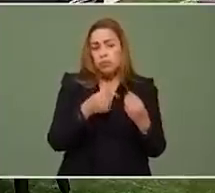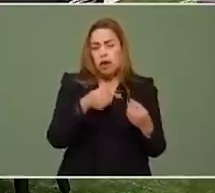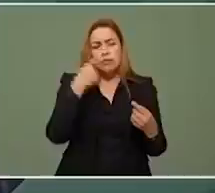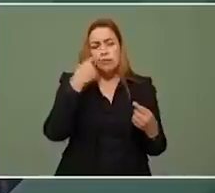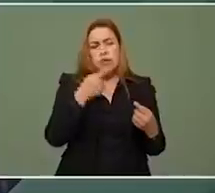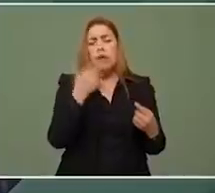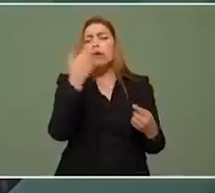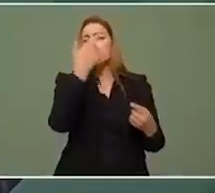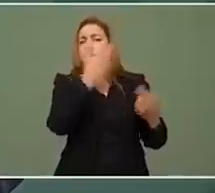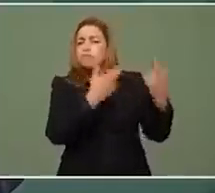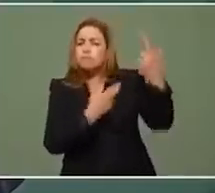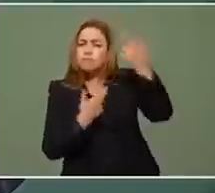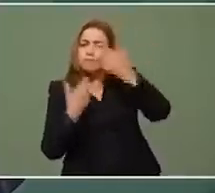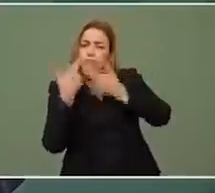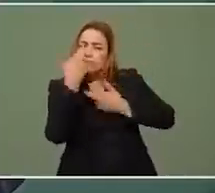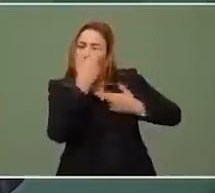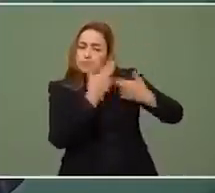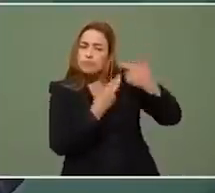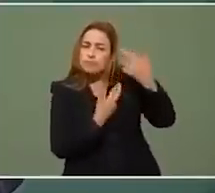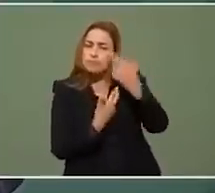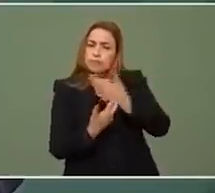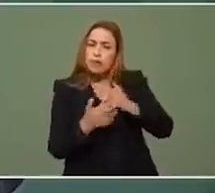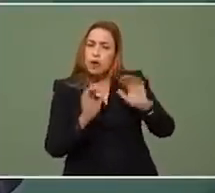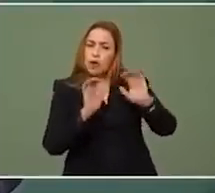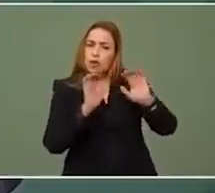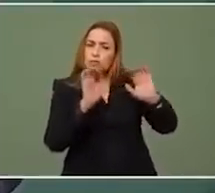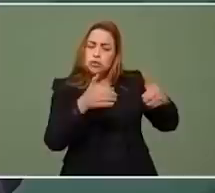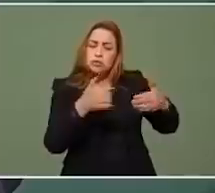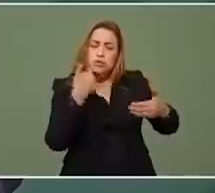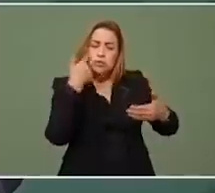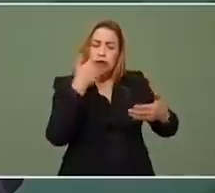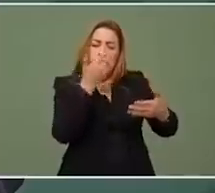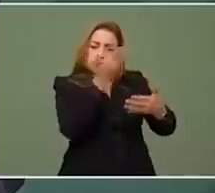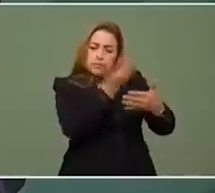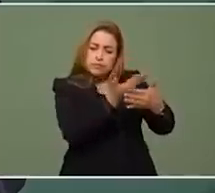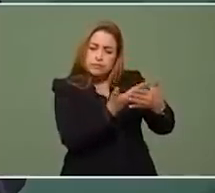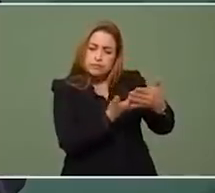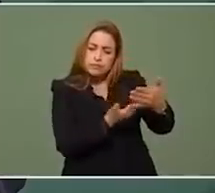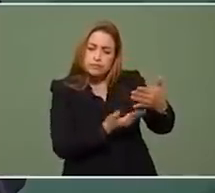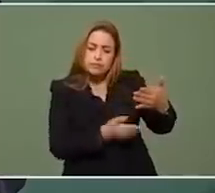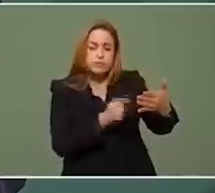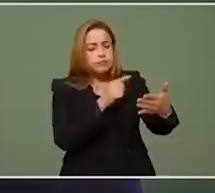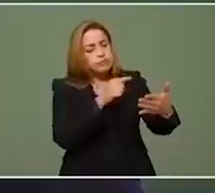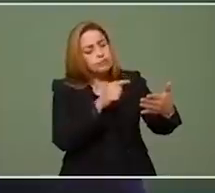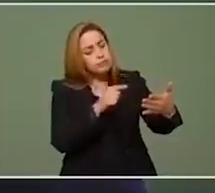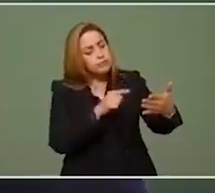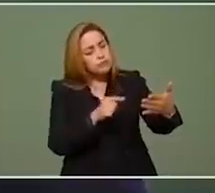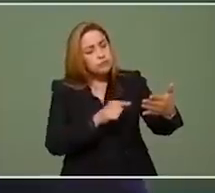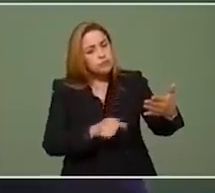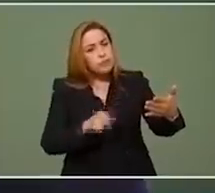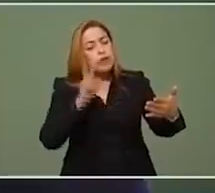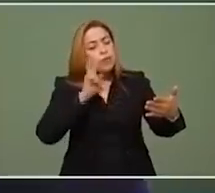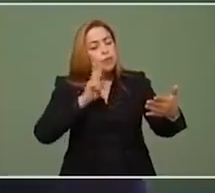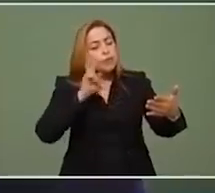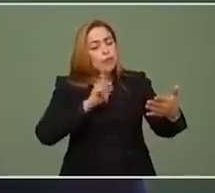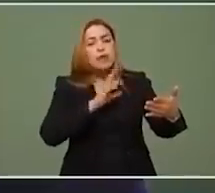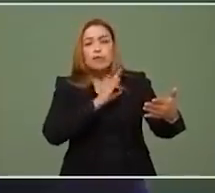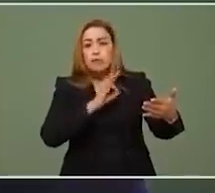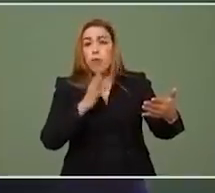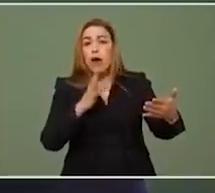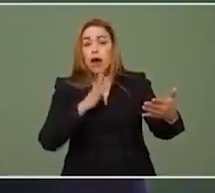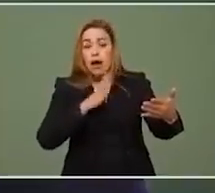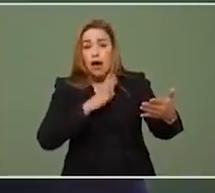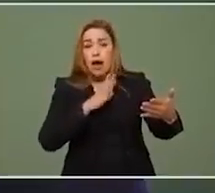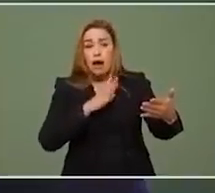los contratos para que esté y se logren ahorros